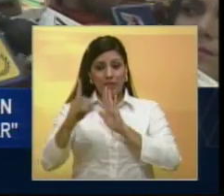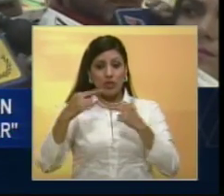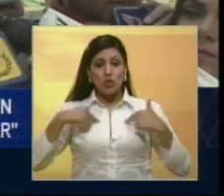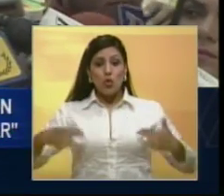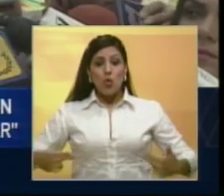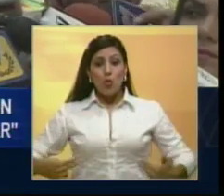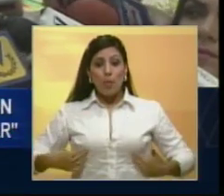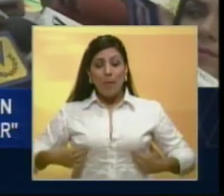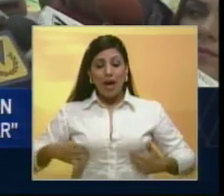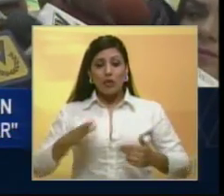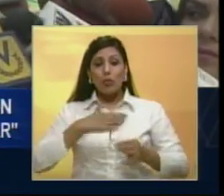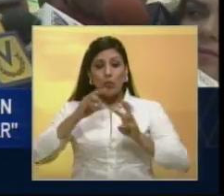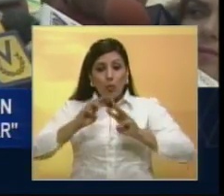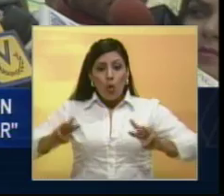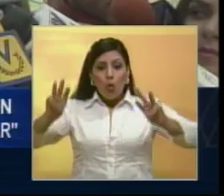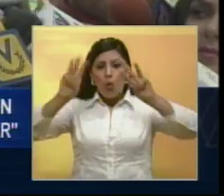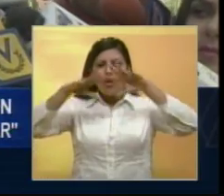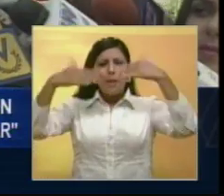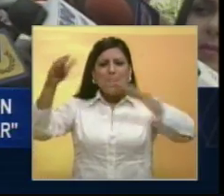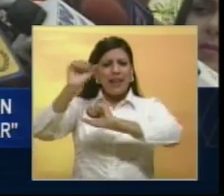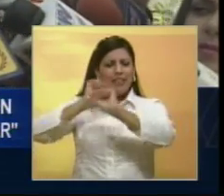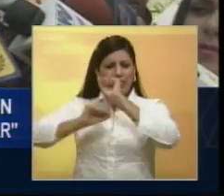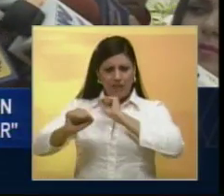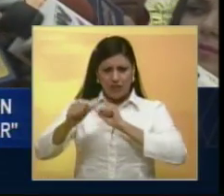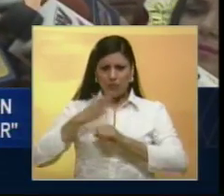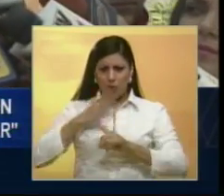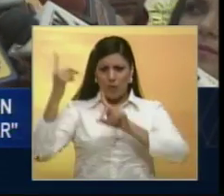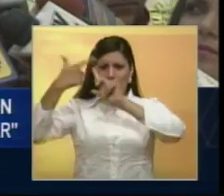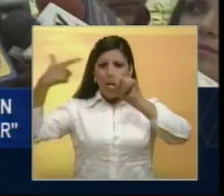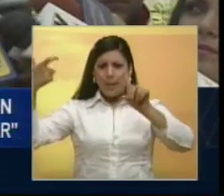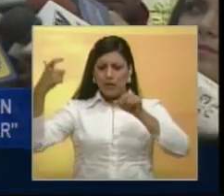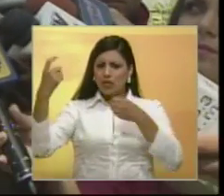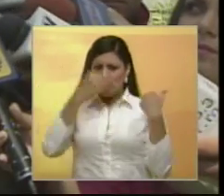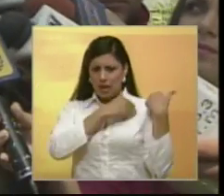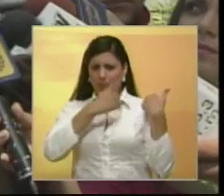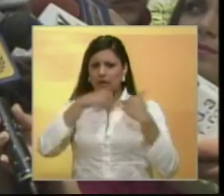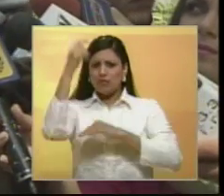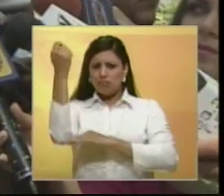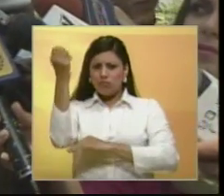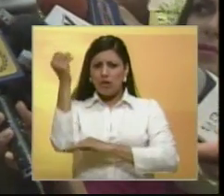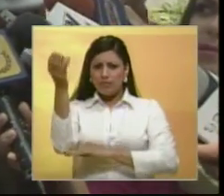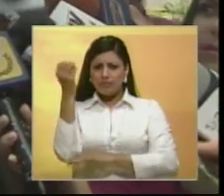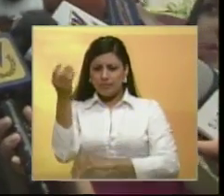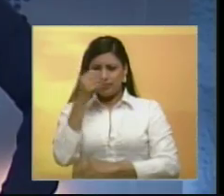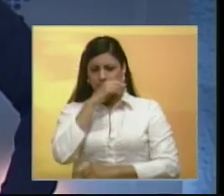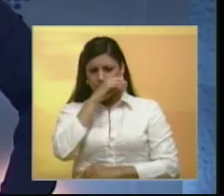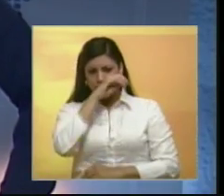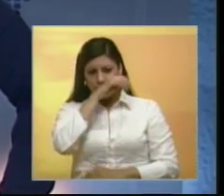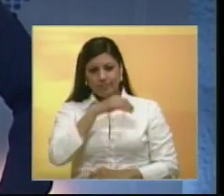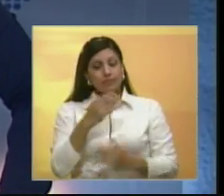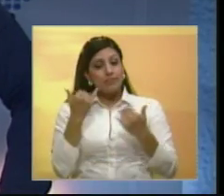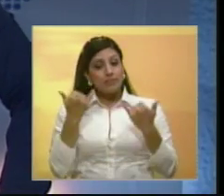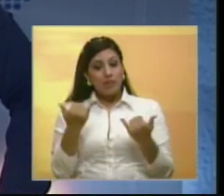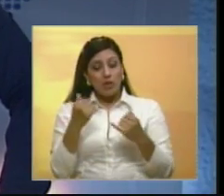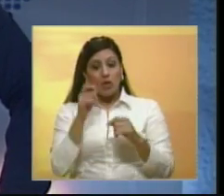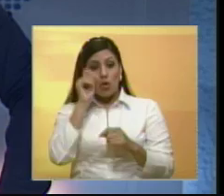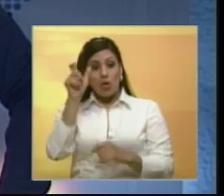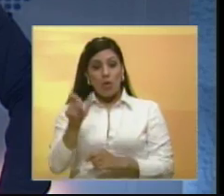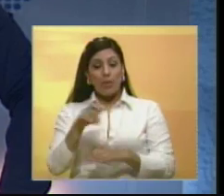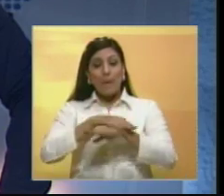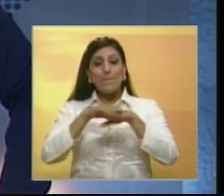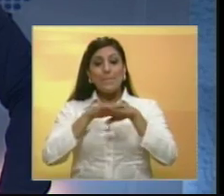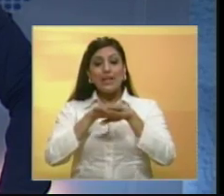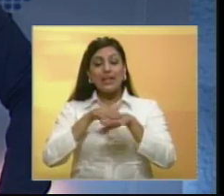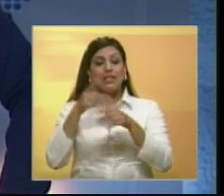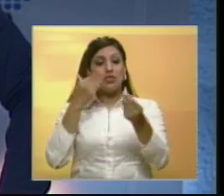Humanos de la ONU para defender el derecho de Amazonas de estar representado en el Parlamento. Ernesto Paiva,